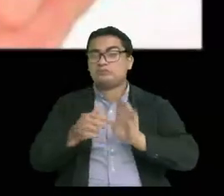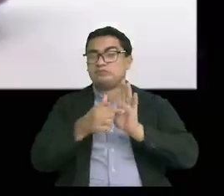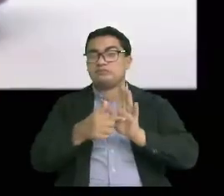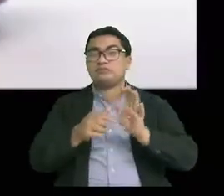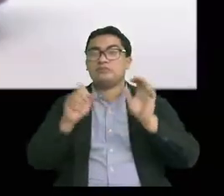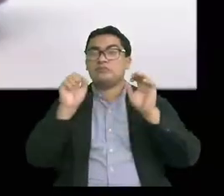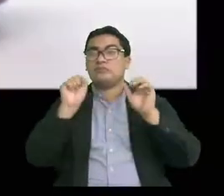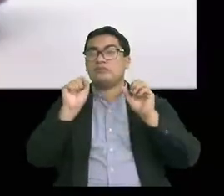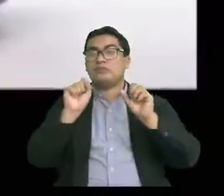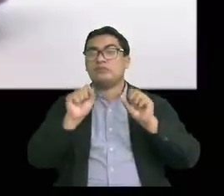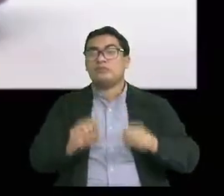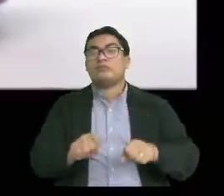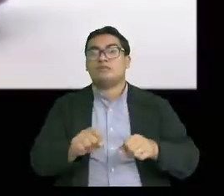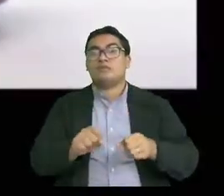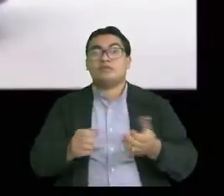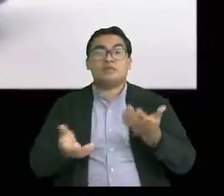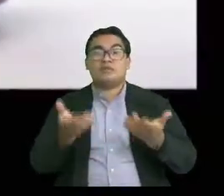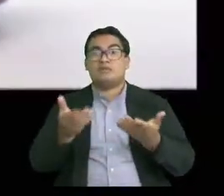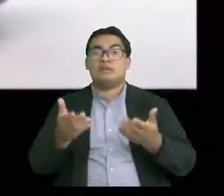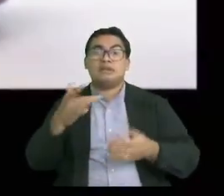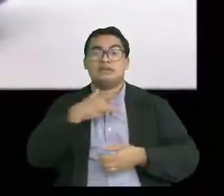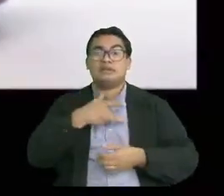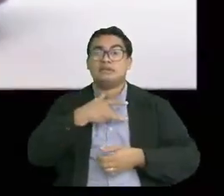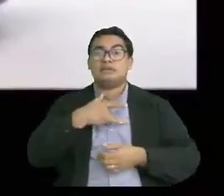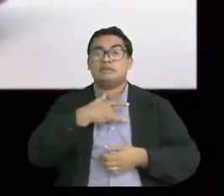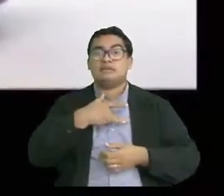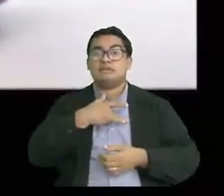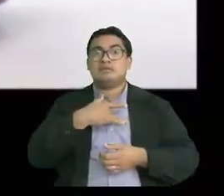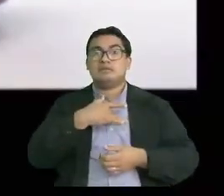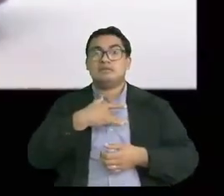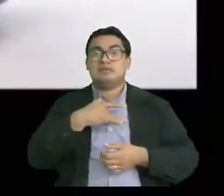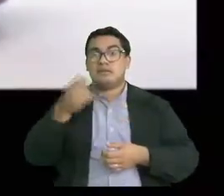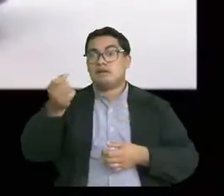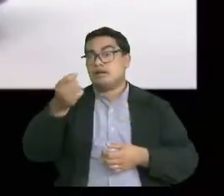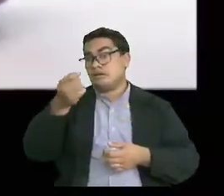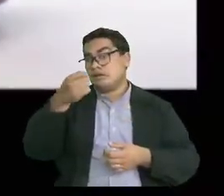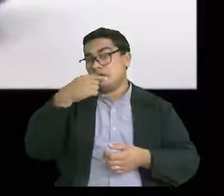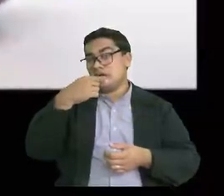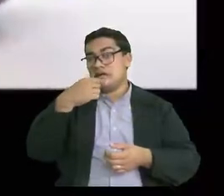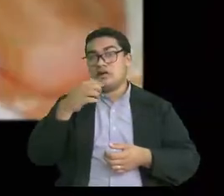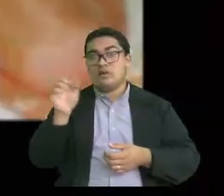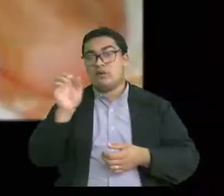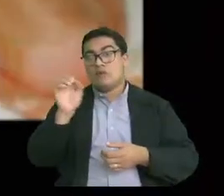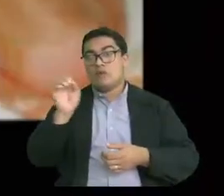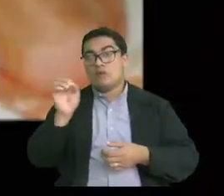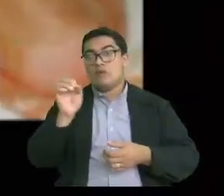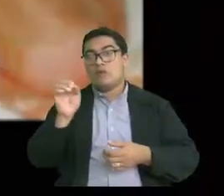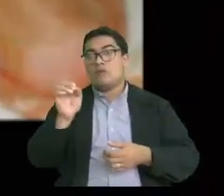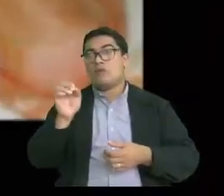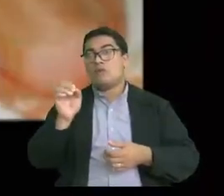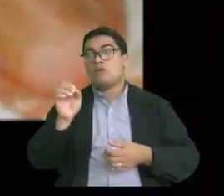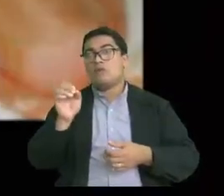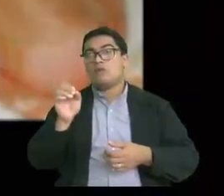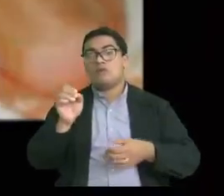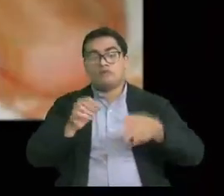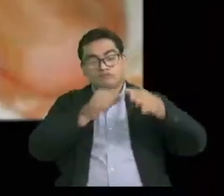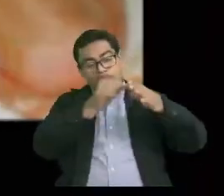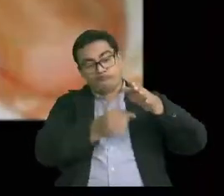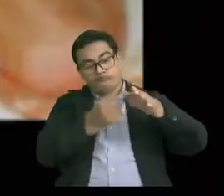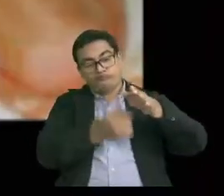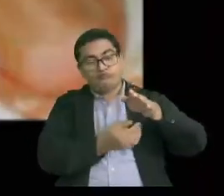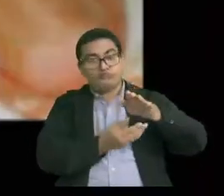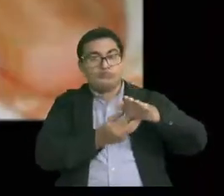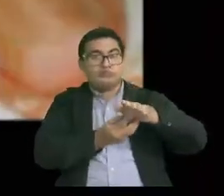llegar a requerir de un tratamiento tanto médico o, en el final de los casos, quirúrgico.